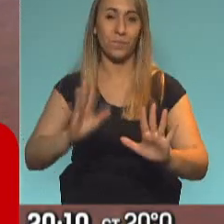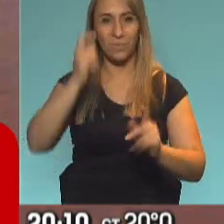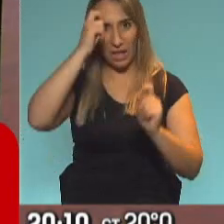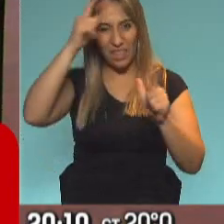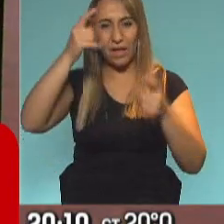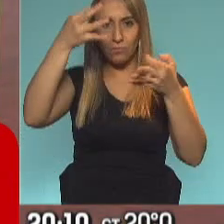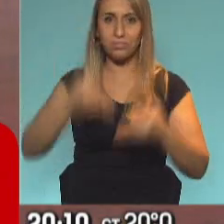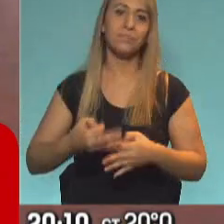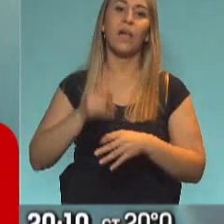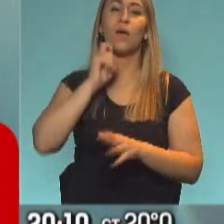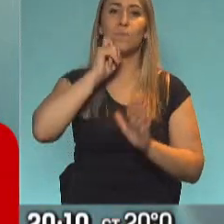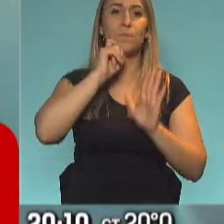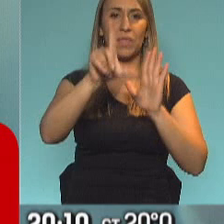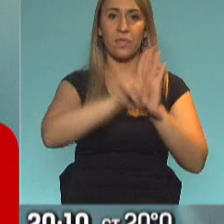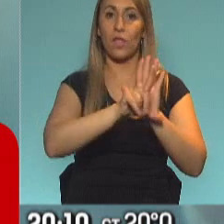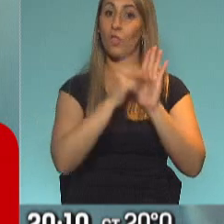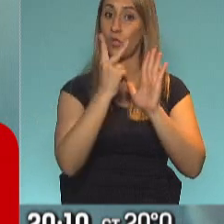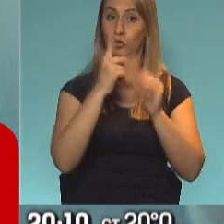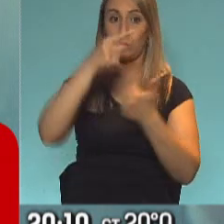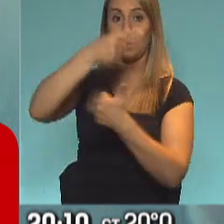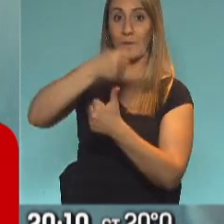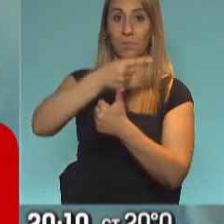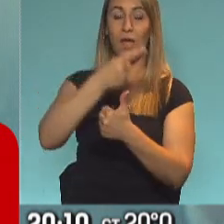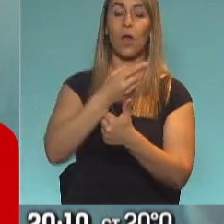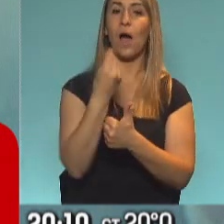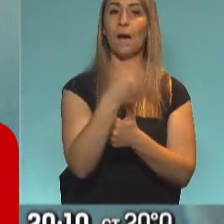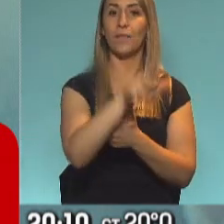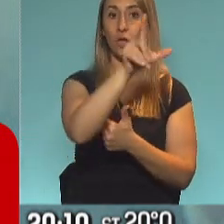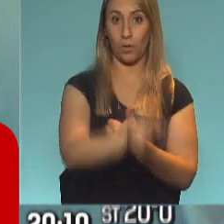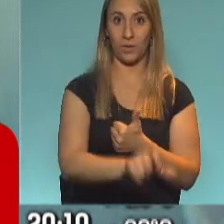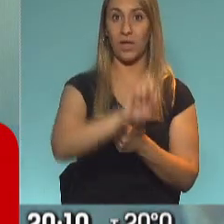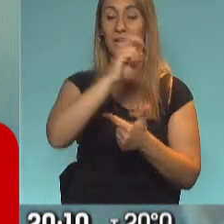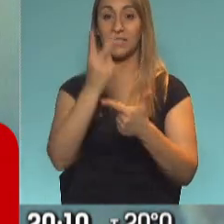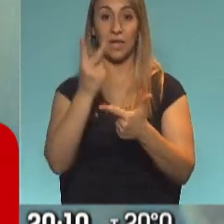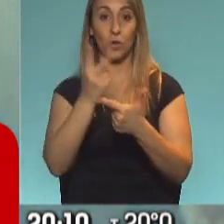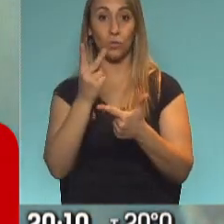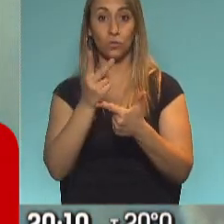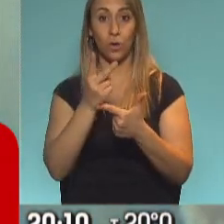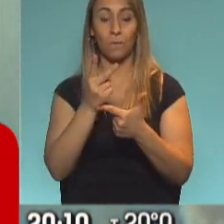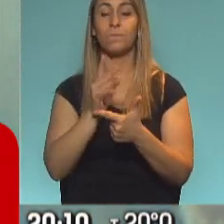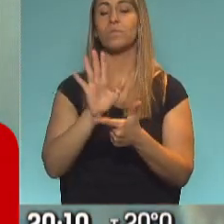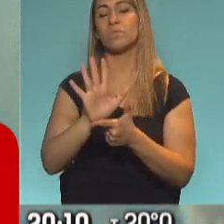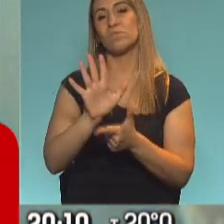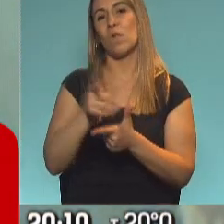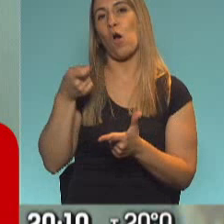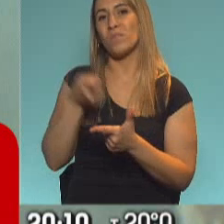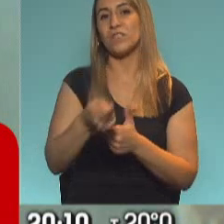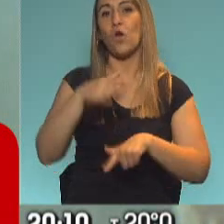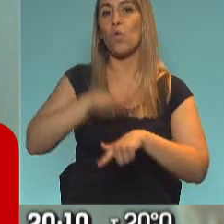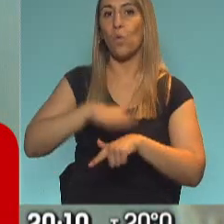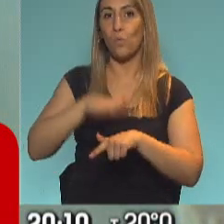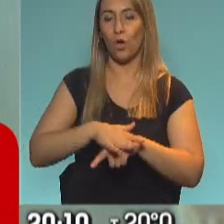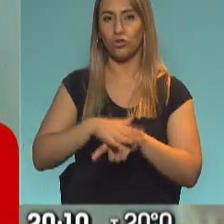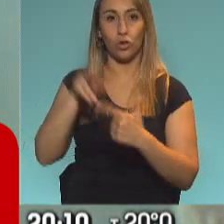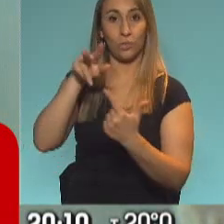delitos. El primer delito es el de abandono de personas, el segundo delito es el del homicidio culposo. Una cosa puede